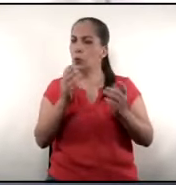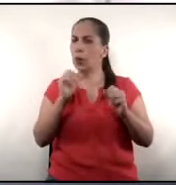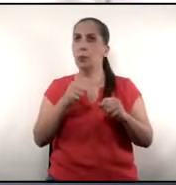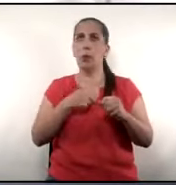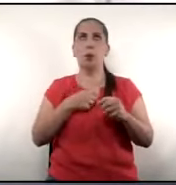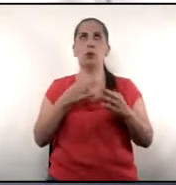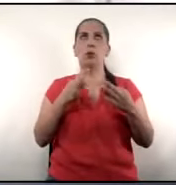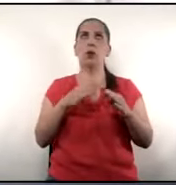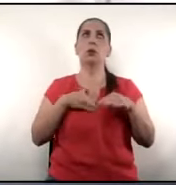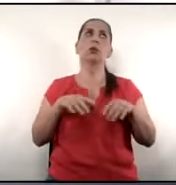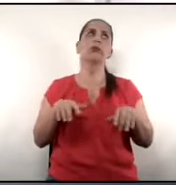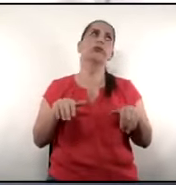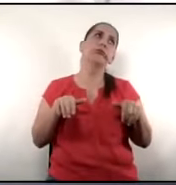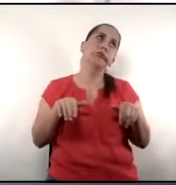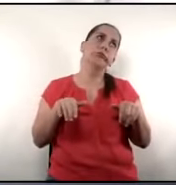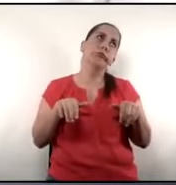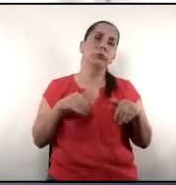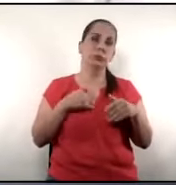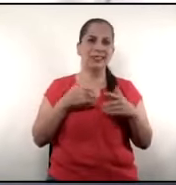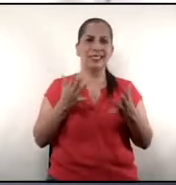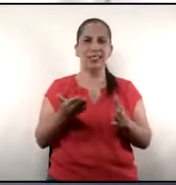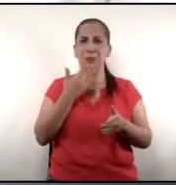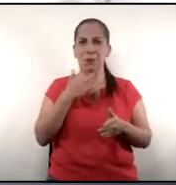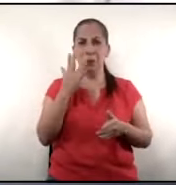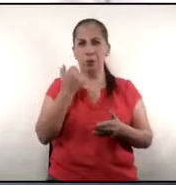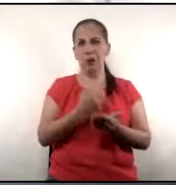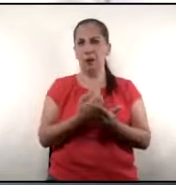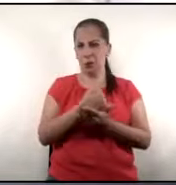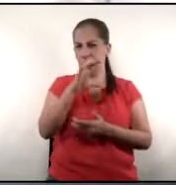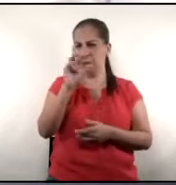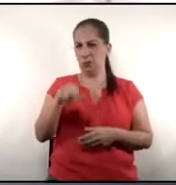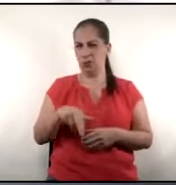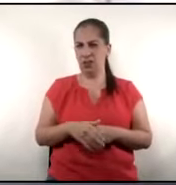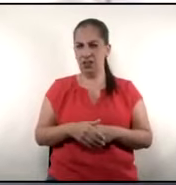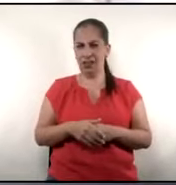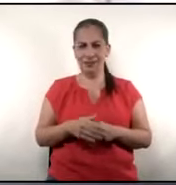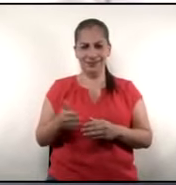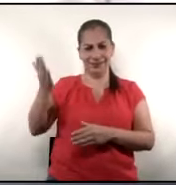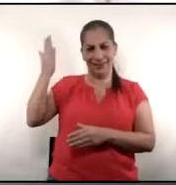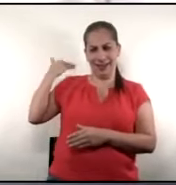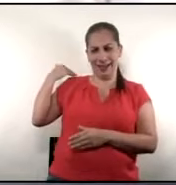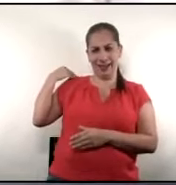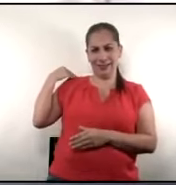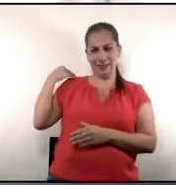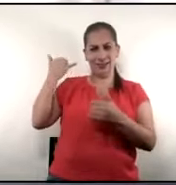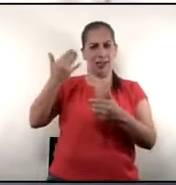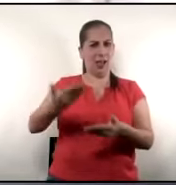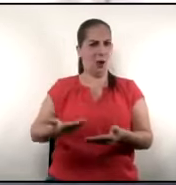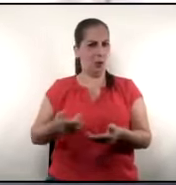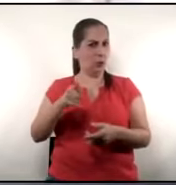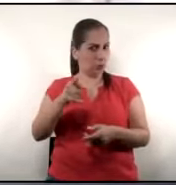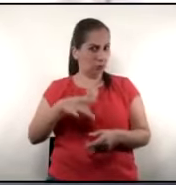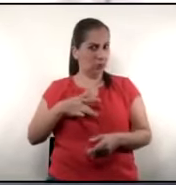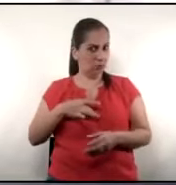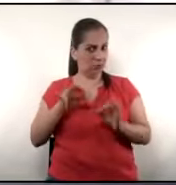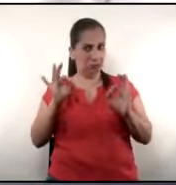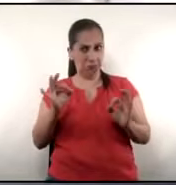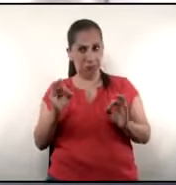de letargo que causa tanto daño a la economía del país? De esa época a hoy, ¿es posible, es más factible? ¿Cómo